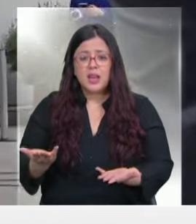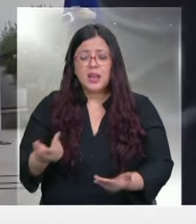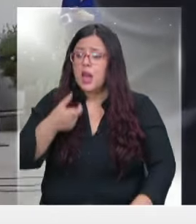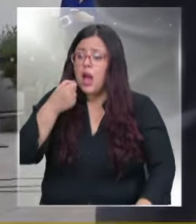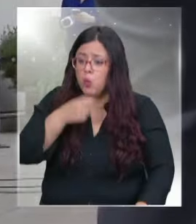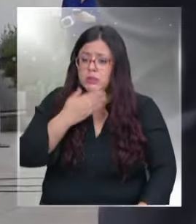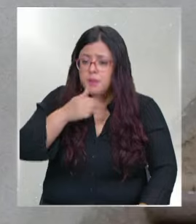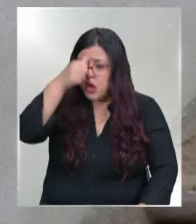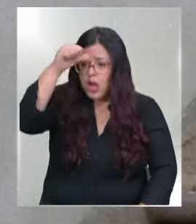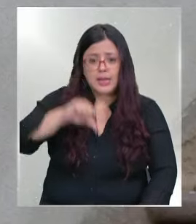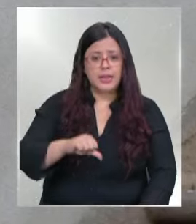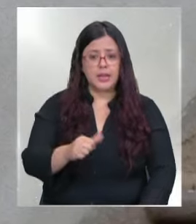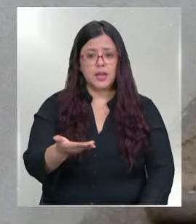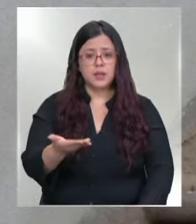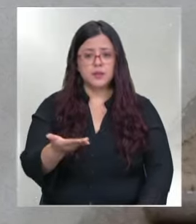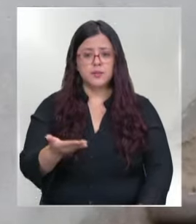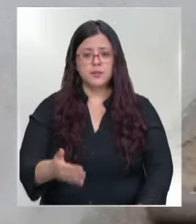condenen.